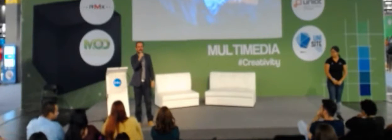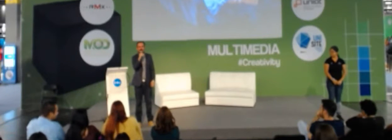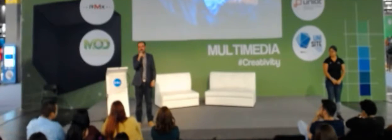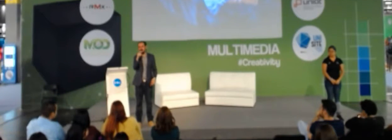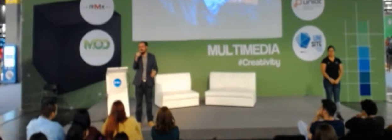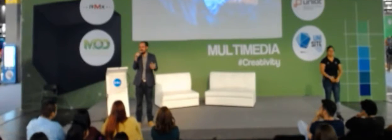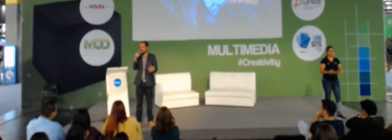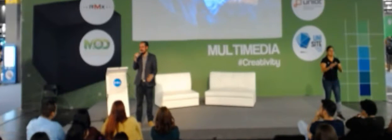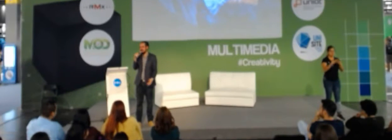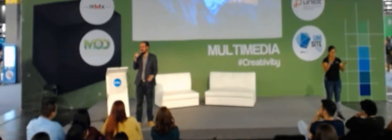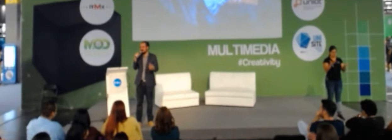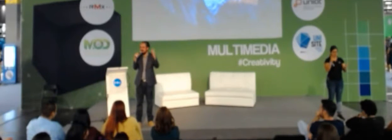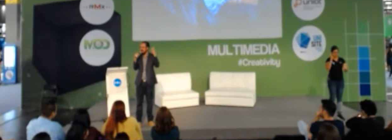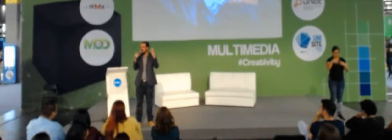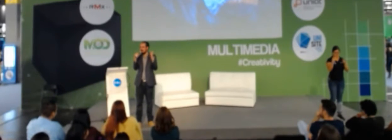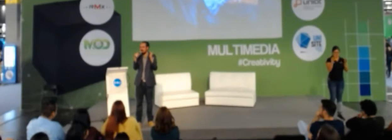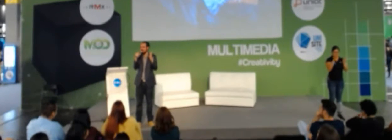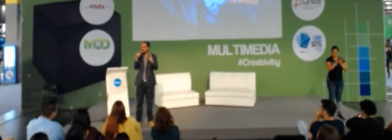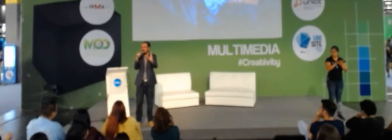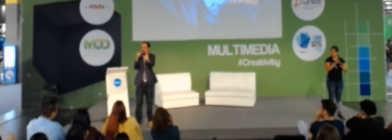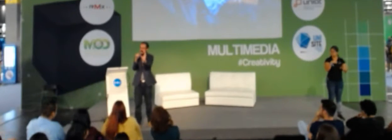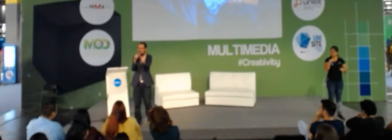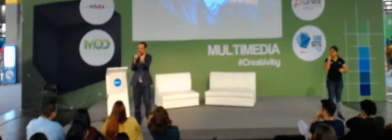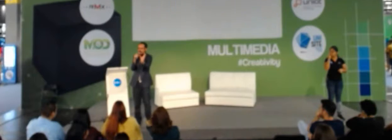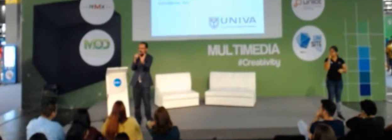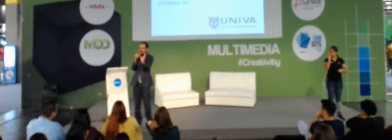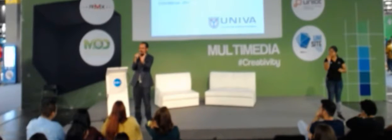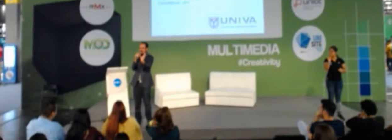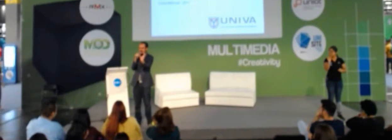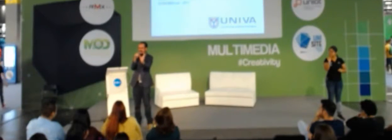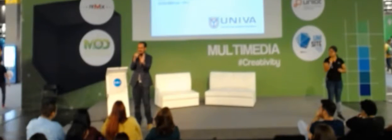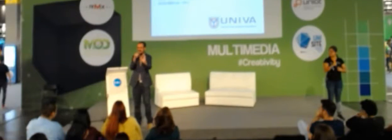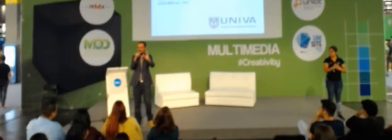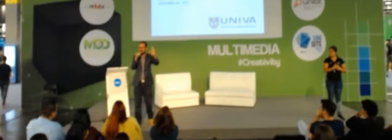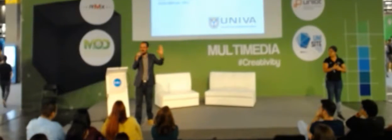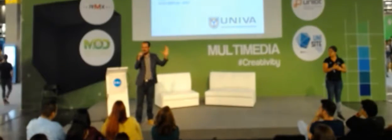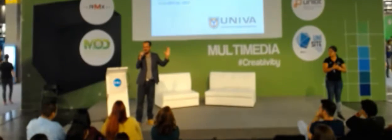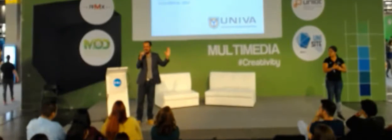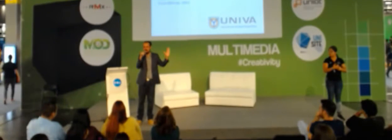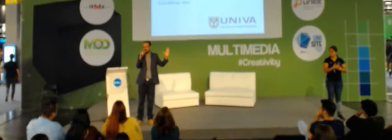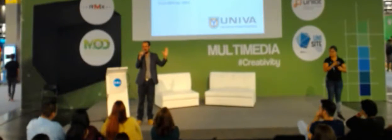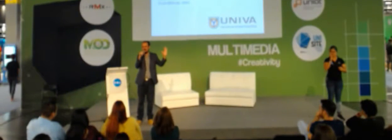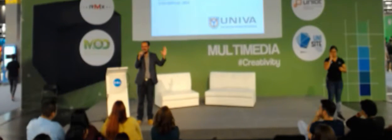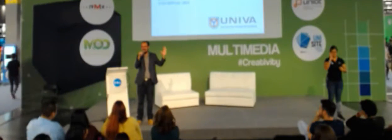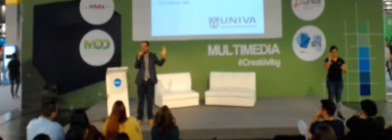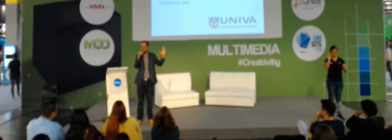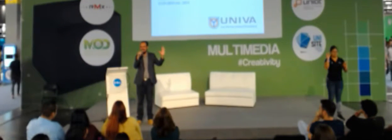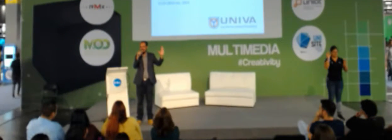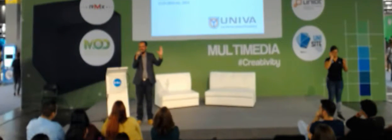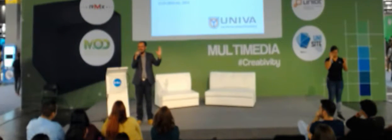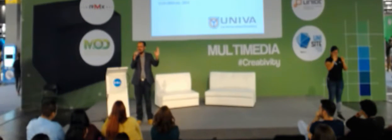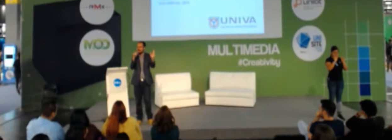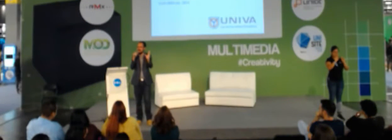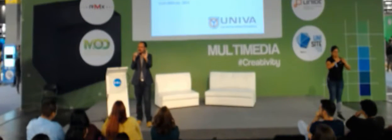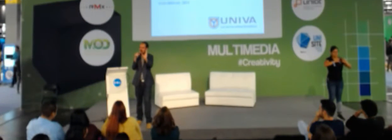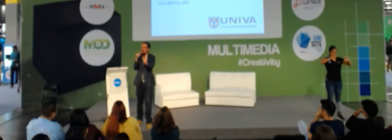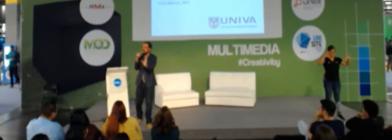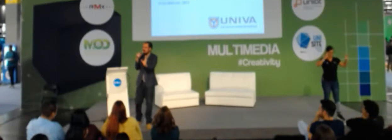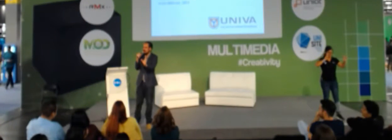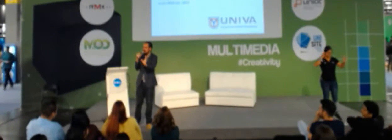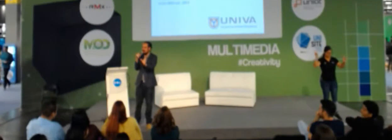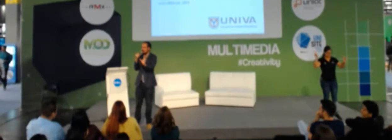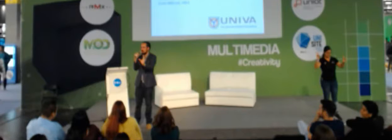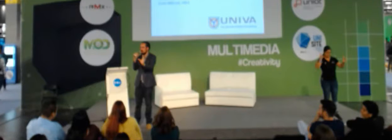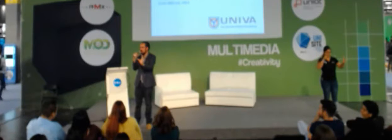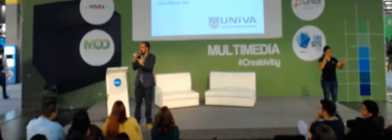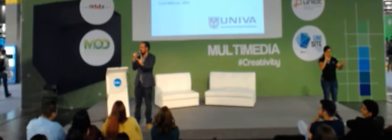Ahora, para cerrar, ¿se fijan la diferencia entre el cuadrito chiquito y ver la pantalla completa? Y además en el cuadrito chiquito